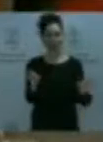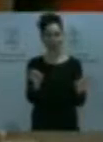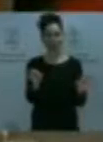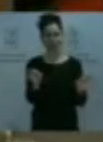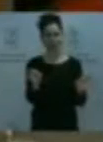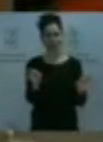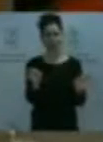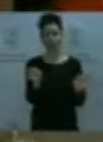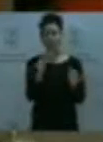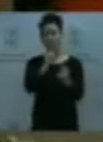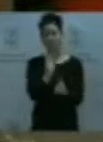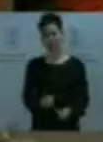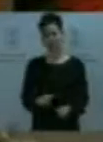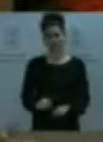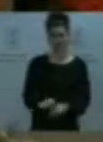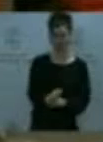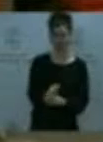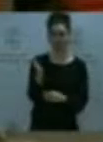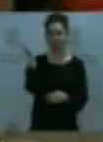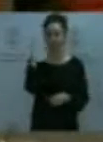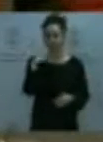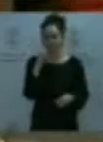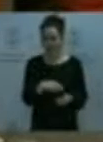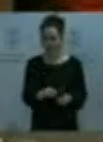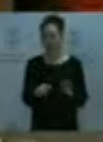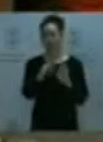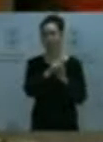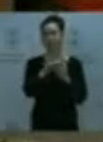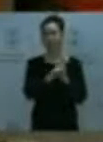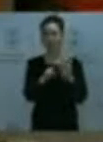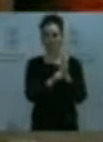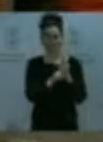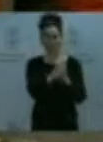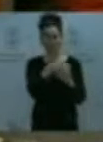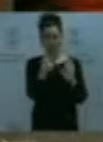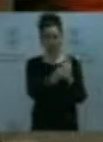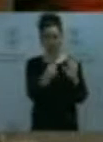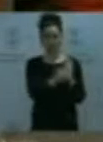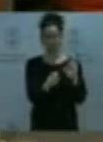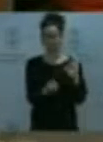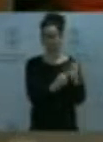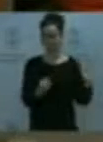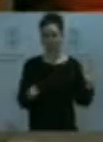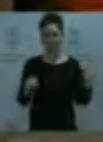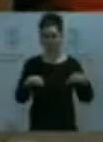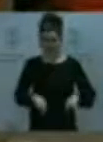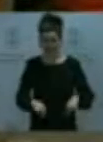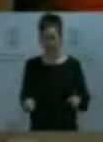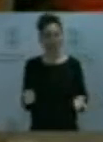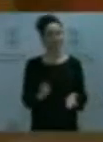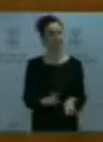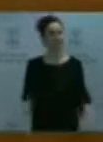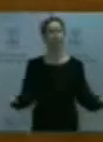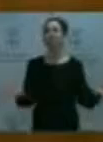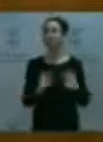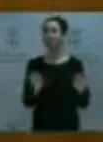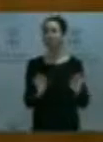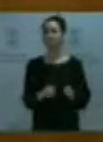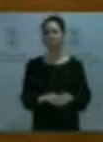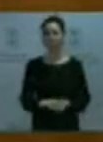hay medida alguna que se esté impulsando desde este Gobierno que da la espalda también en este tema a